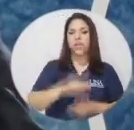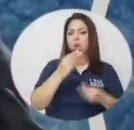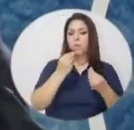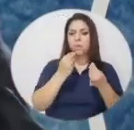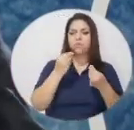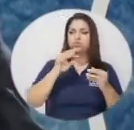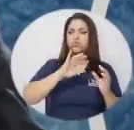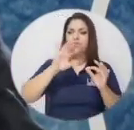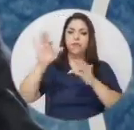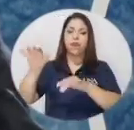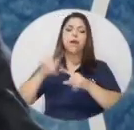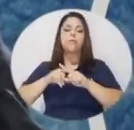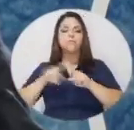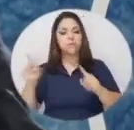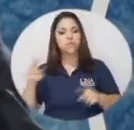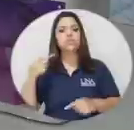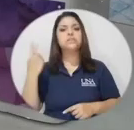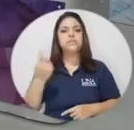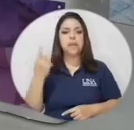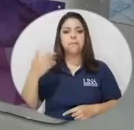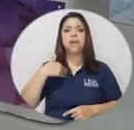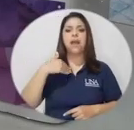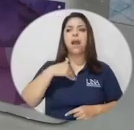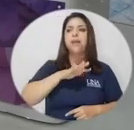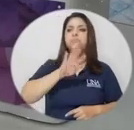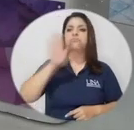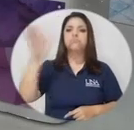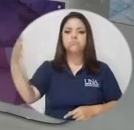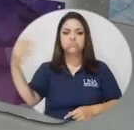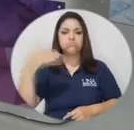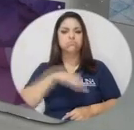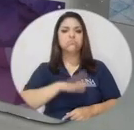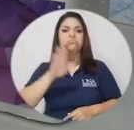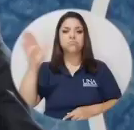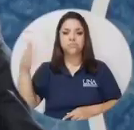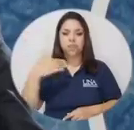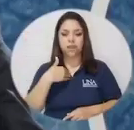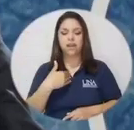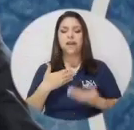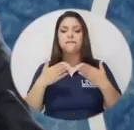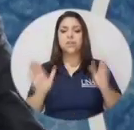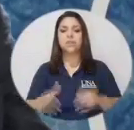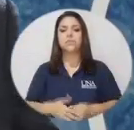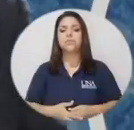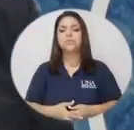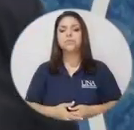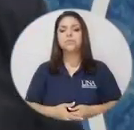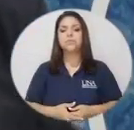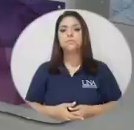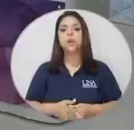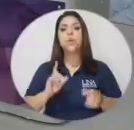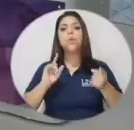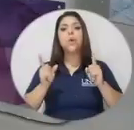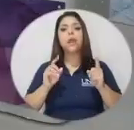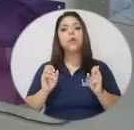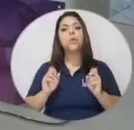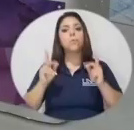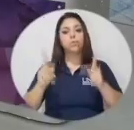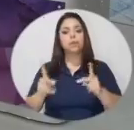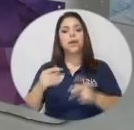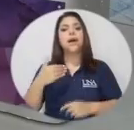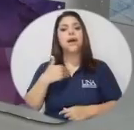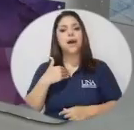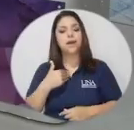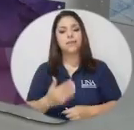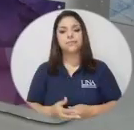mucha gente, pero sí sería parte del esfuerzo, se mantiene constante, de ese constante que haría el presidente de los Estados Unidos. Sí. ¿Y cuáles